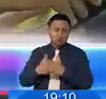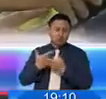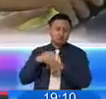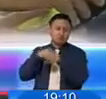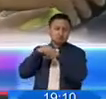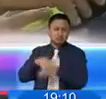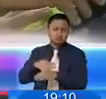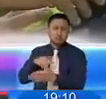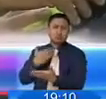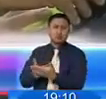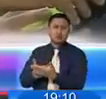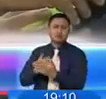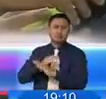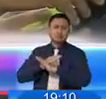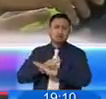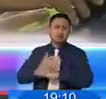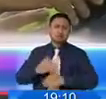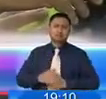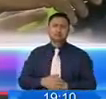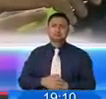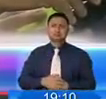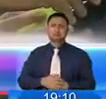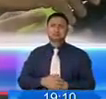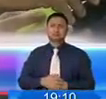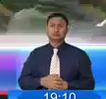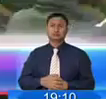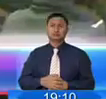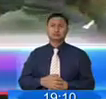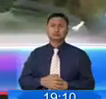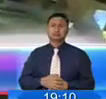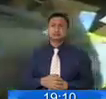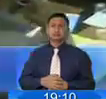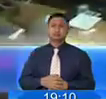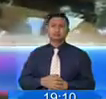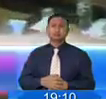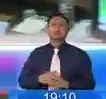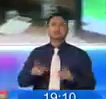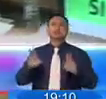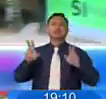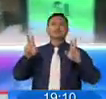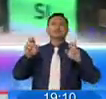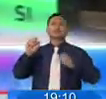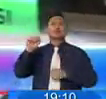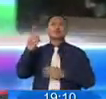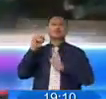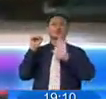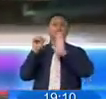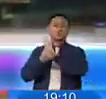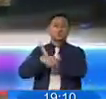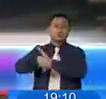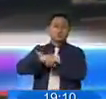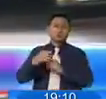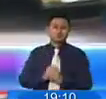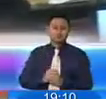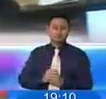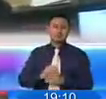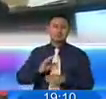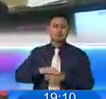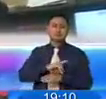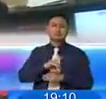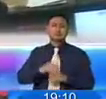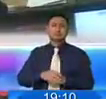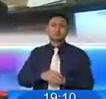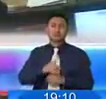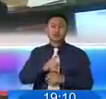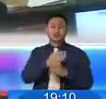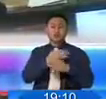todas las pruebas de descargo que sean necesarias. Uno de los argumentos que se esgrimen desde los interpelantes sería el